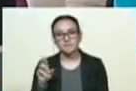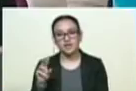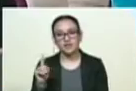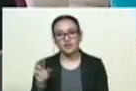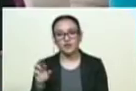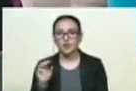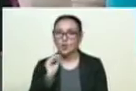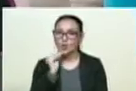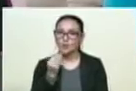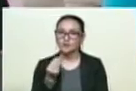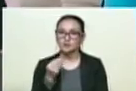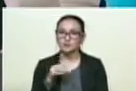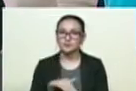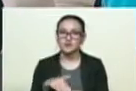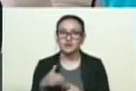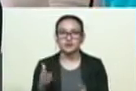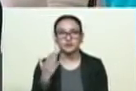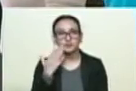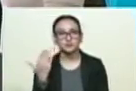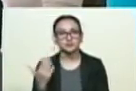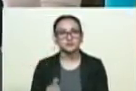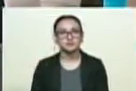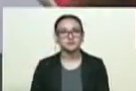Compañeros constituyentes, por favor, suban para acá.